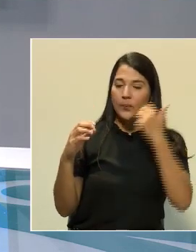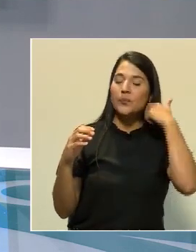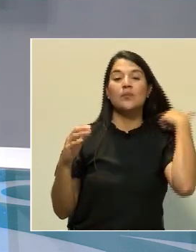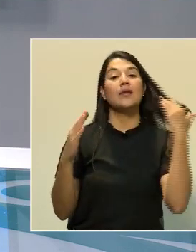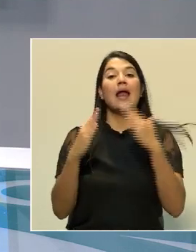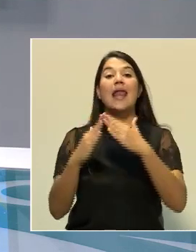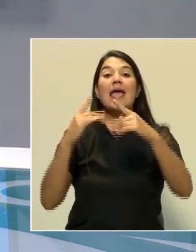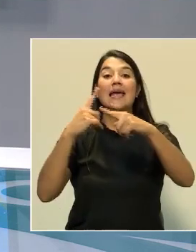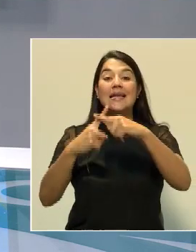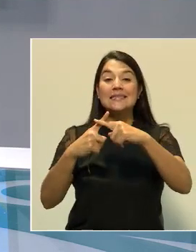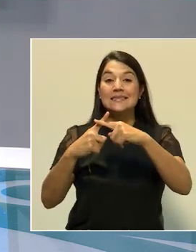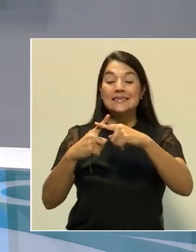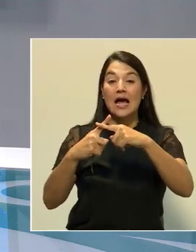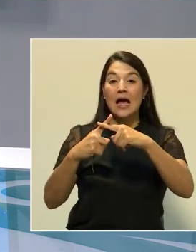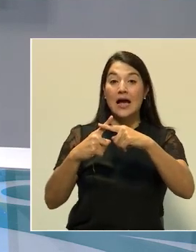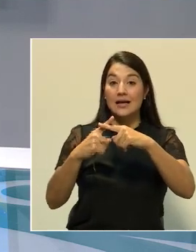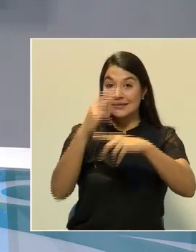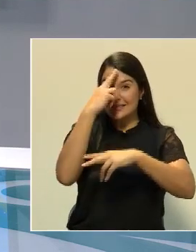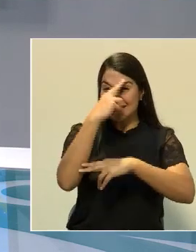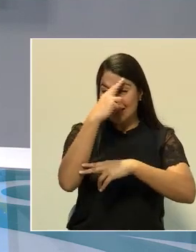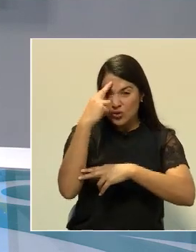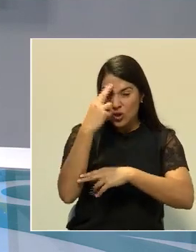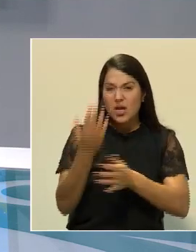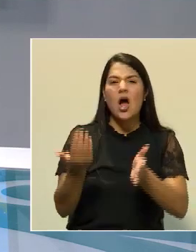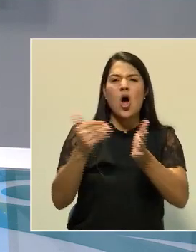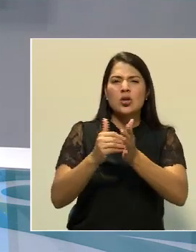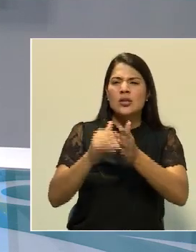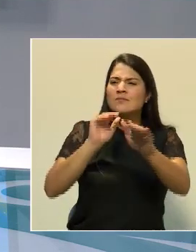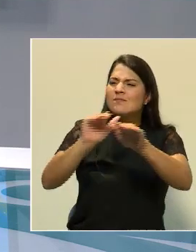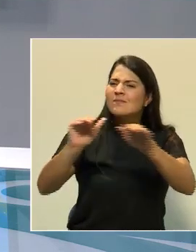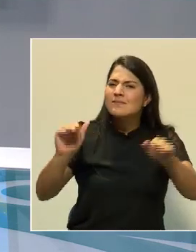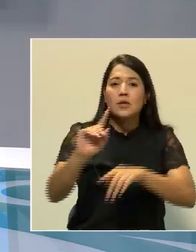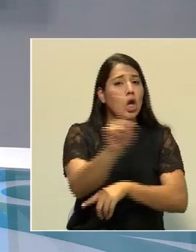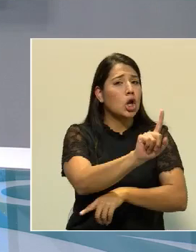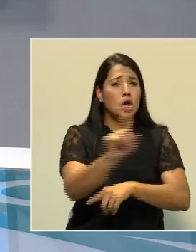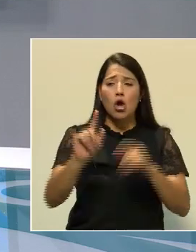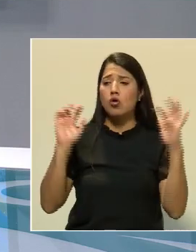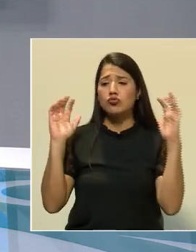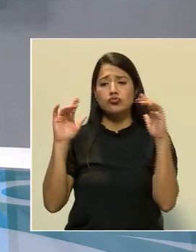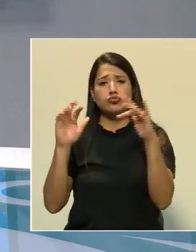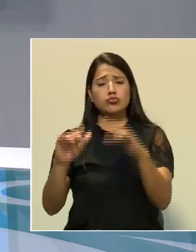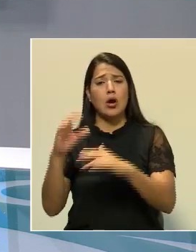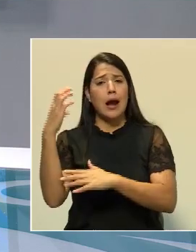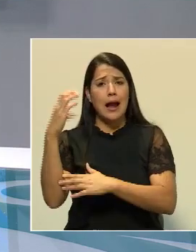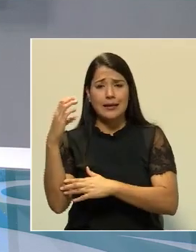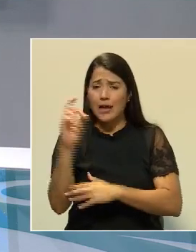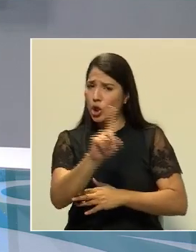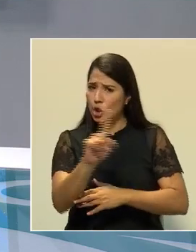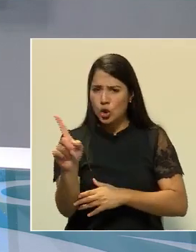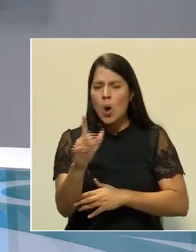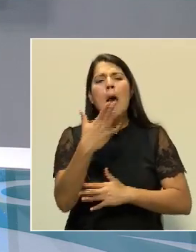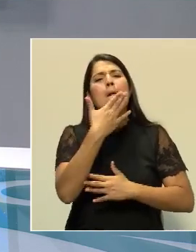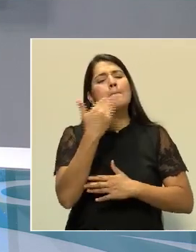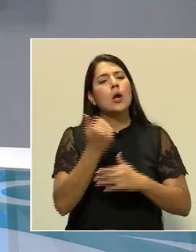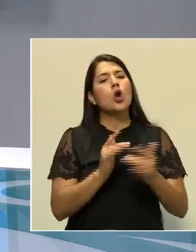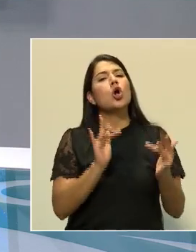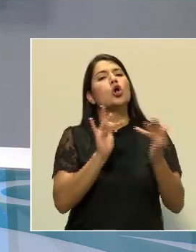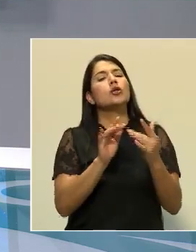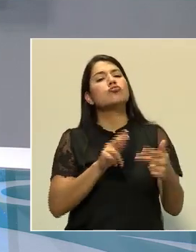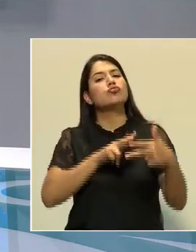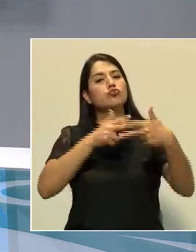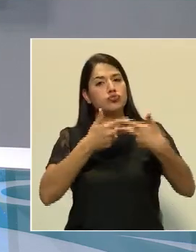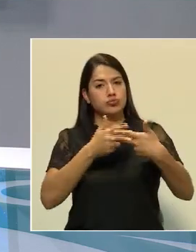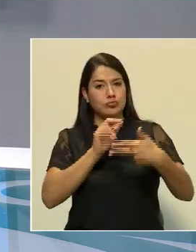hizo nuevamente el llamado para que los romeros no caminen hacia Cartago y hagan la romería